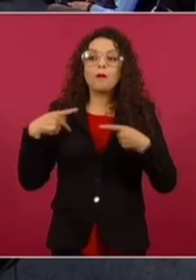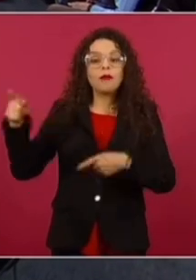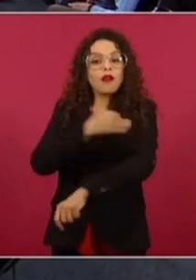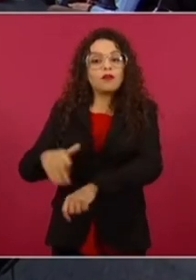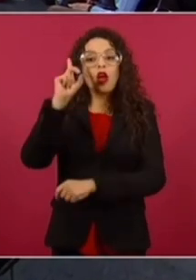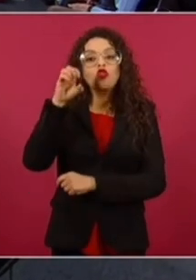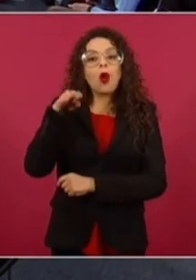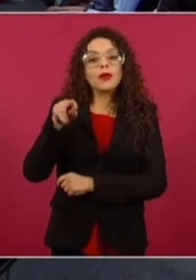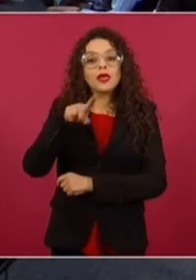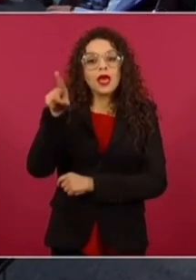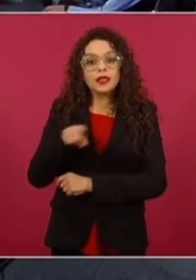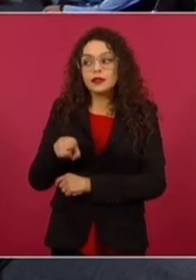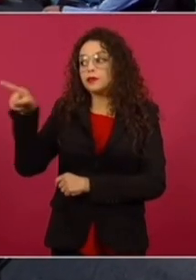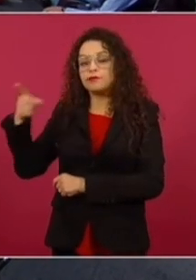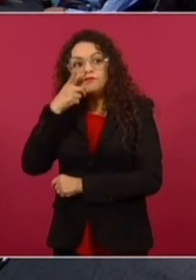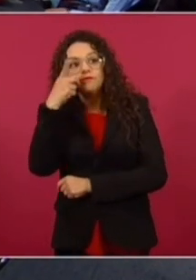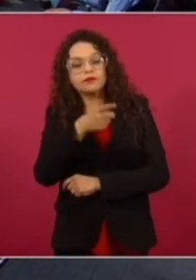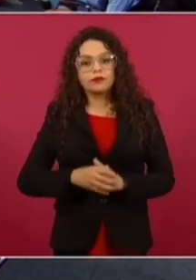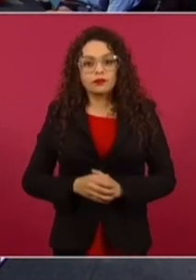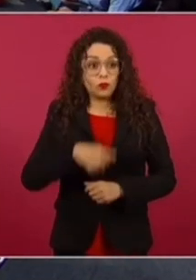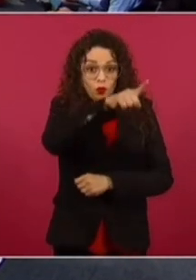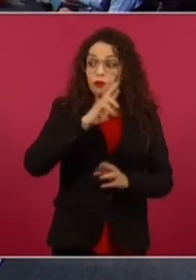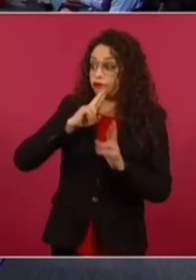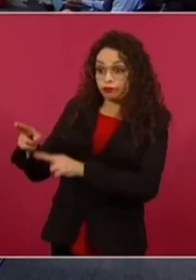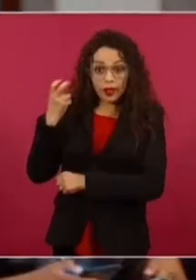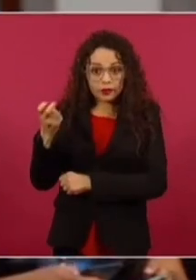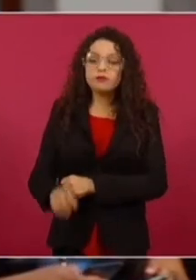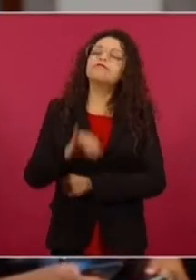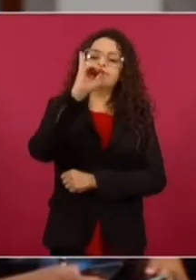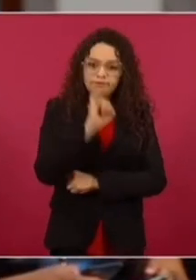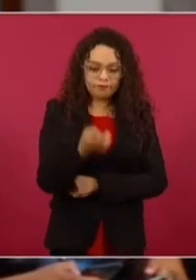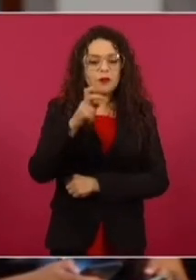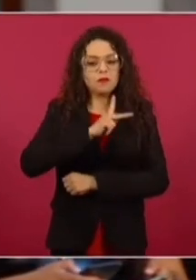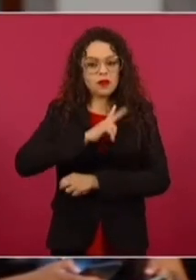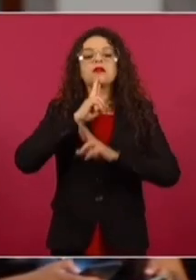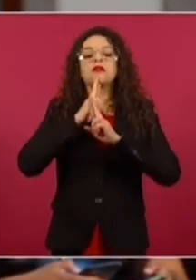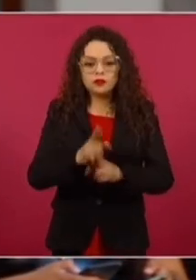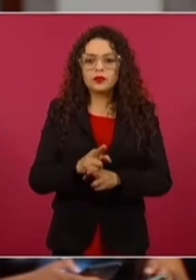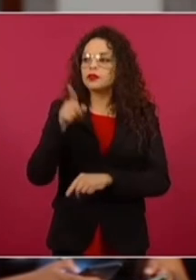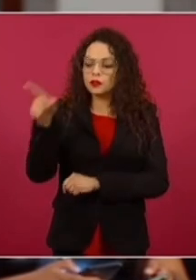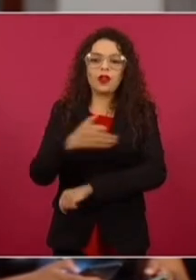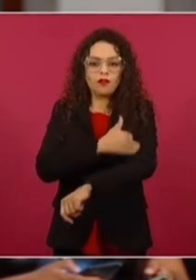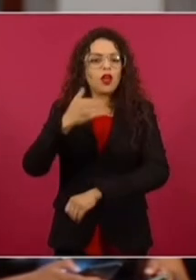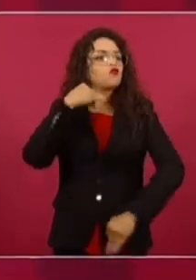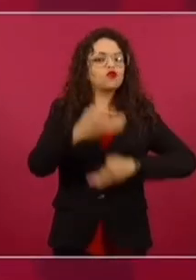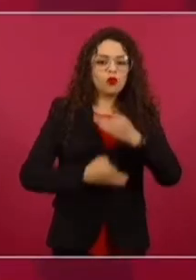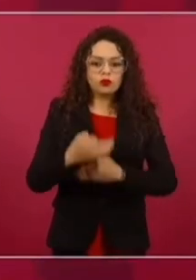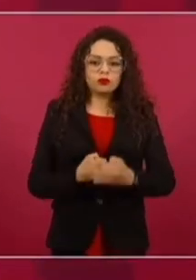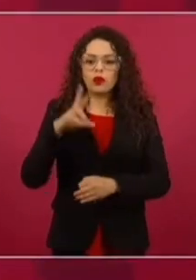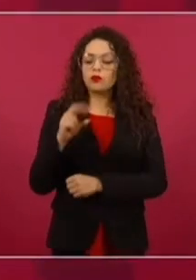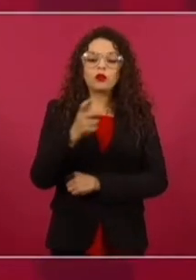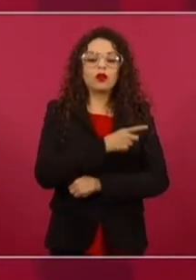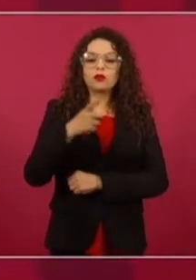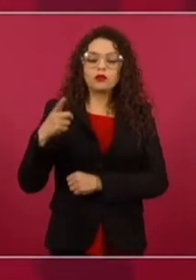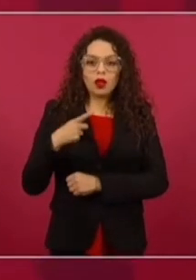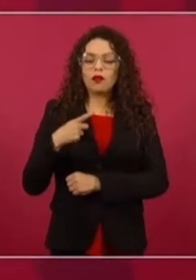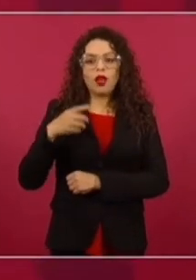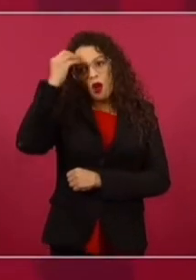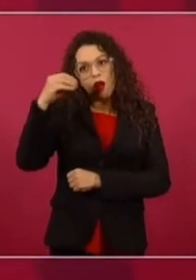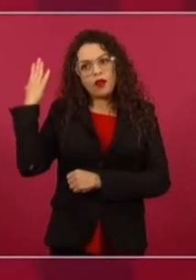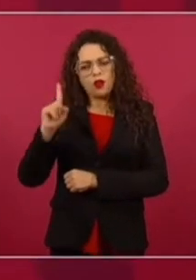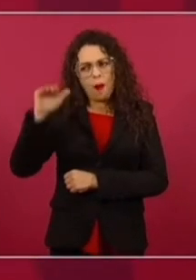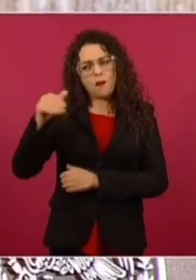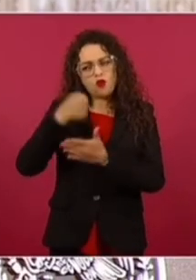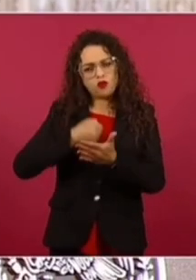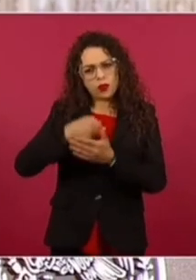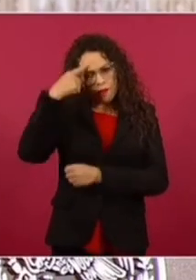ese es el mensaje que usted le está emitiendo, sí, a la familia Domínguez. A las víctimas de las agresiones a periodistas, sí, y demás. Sí, sí. Y a todos, que no dejen de pedir justicia, pero